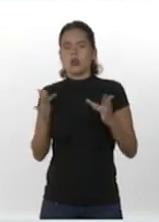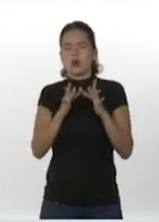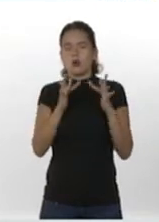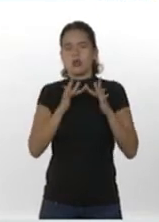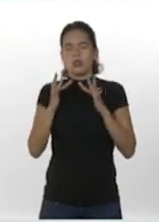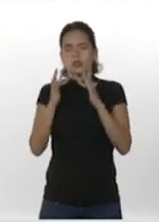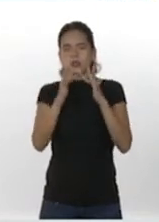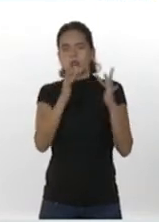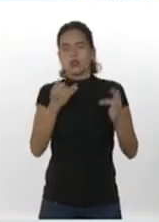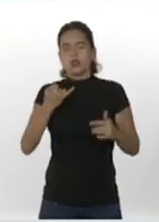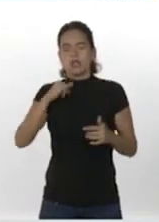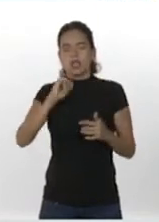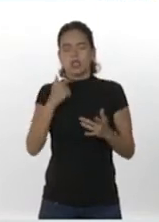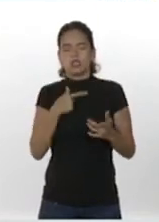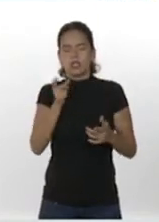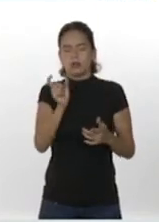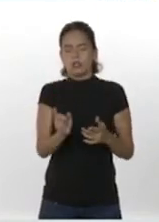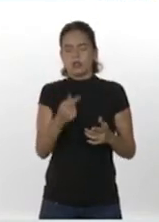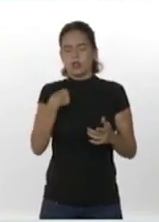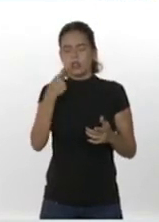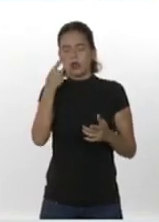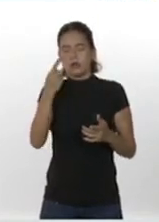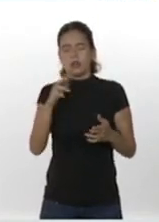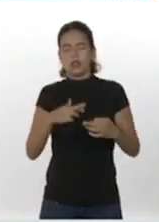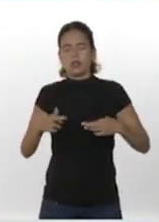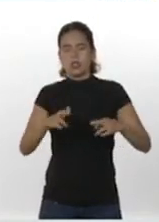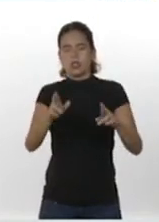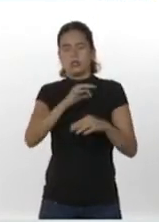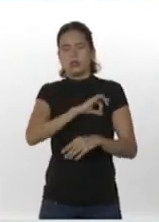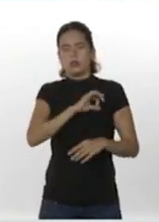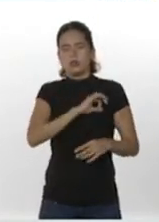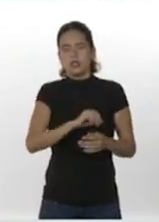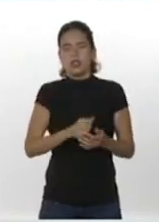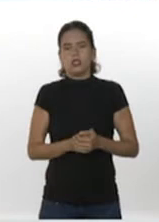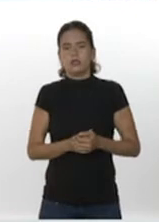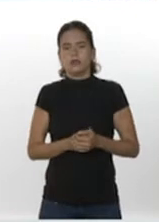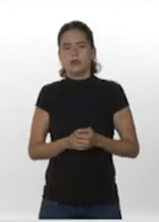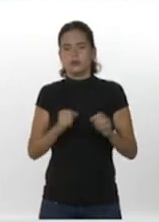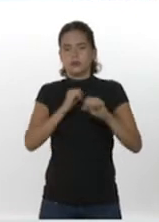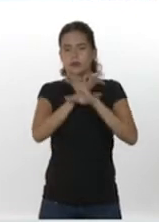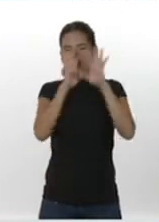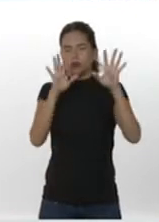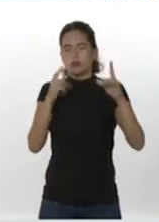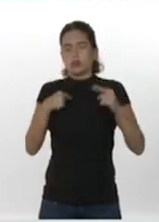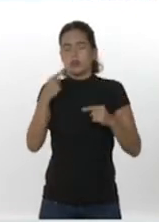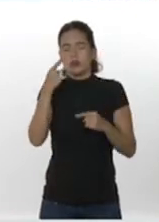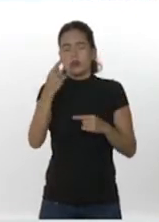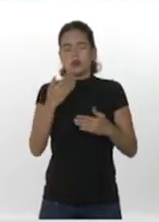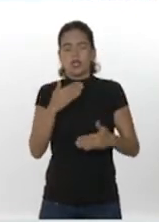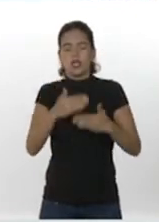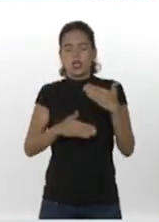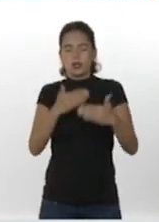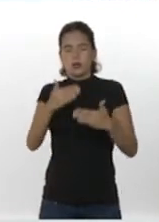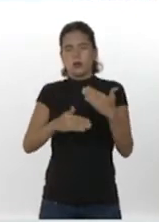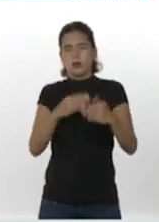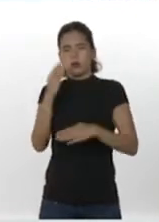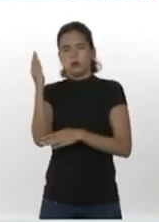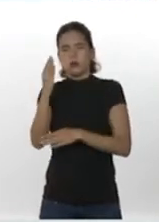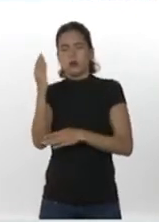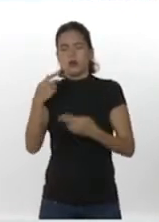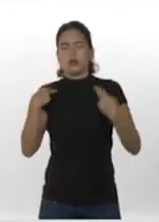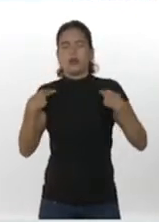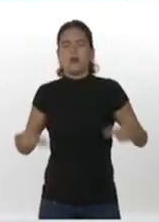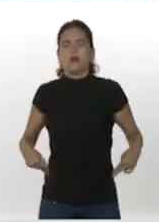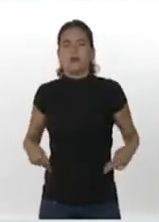entre los espectadores, entre nosotros y las redes sociales. Precisamente, si vamos a lo que es la evolución biológica del ser humano,